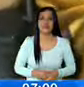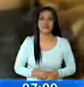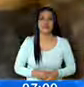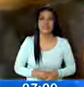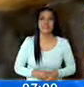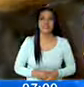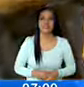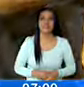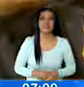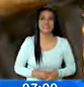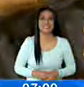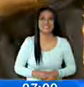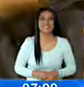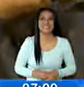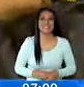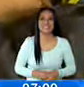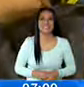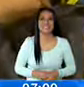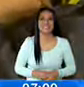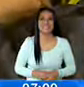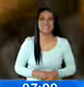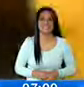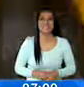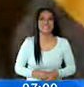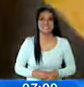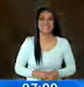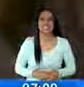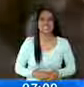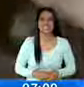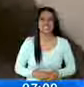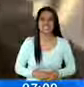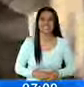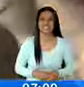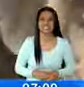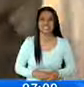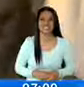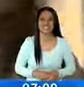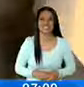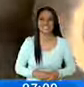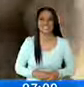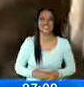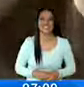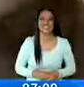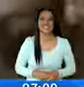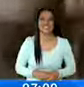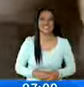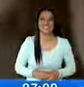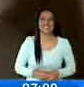Con imágenes de Javier Bravo, informó Priscila Cadena.